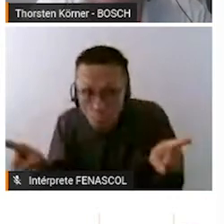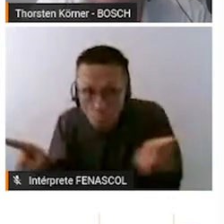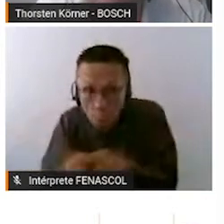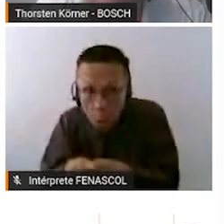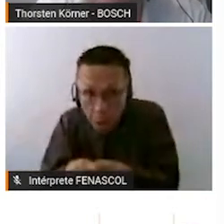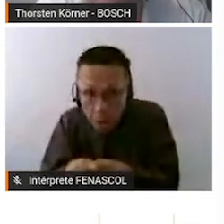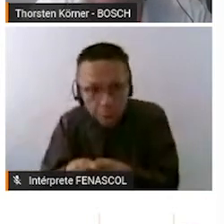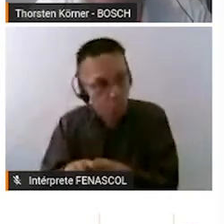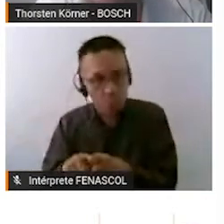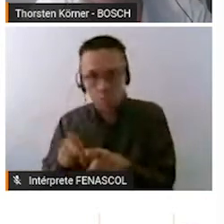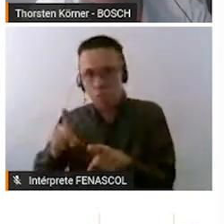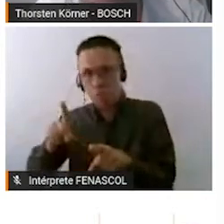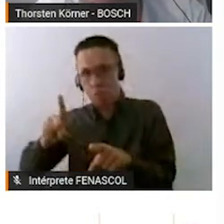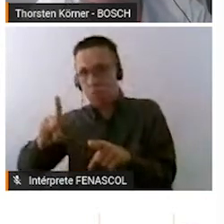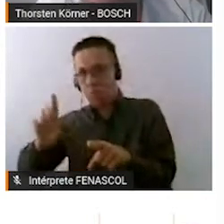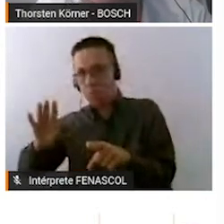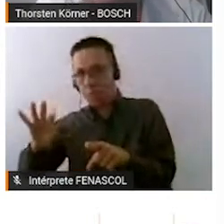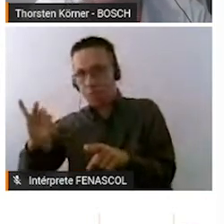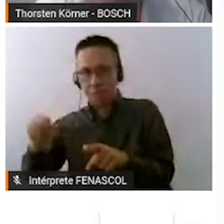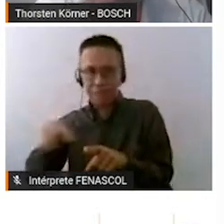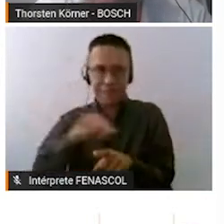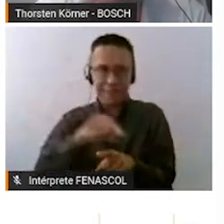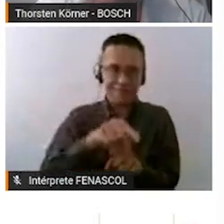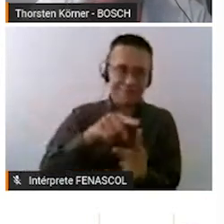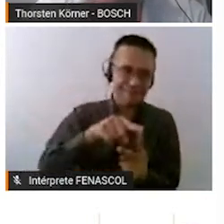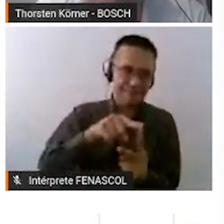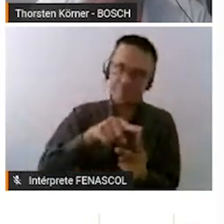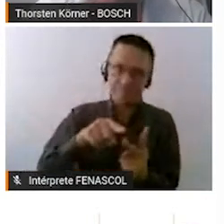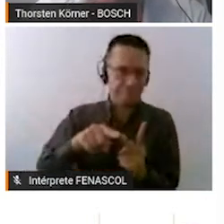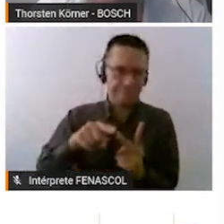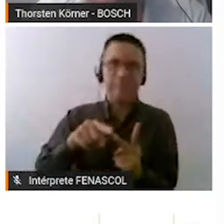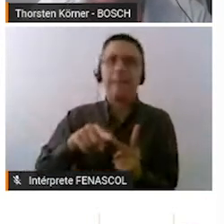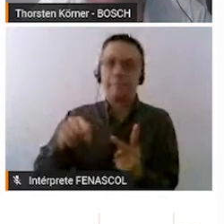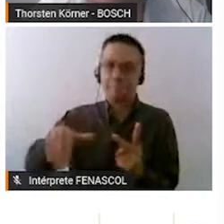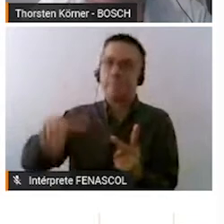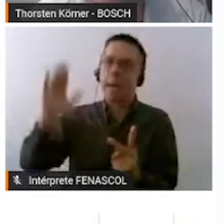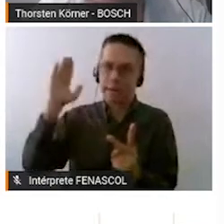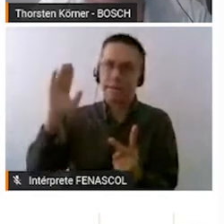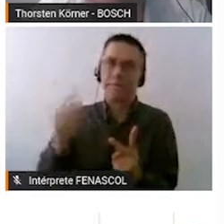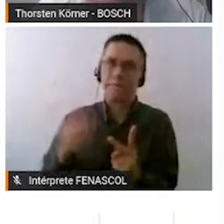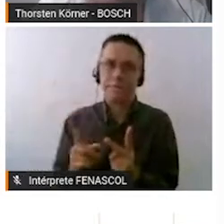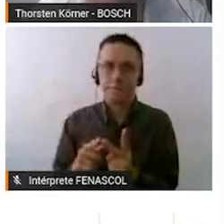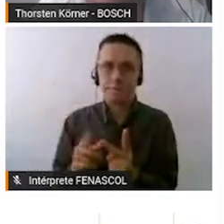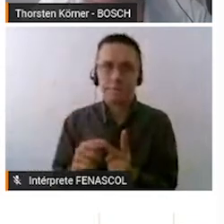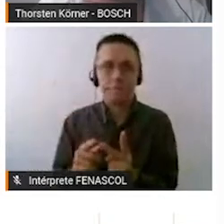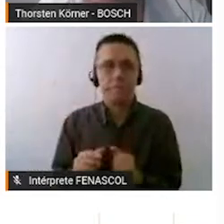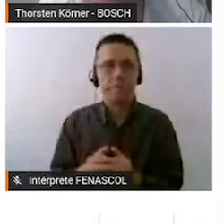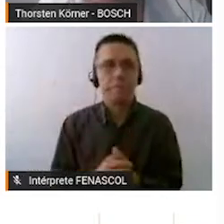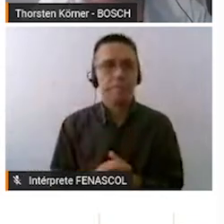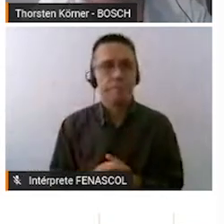La digitalización y la automatización inician hacia fines de la década de los años 60 del siglo